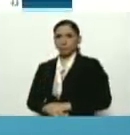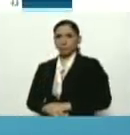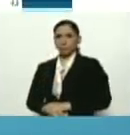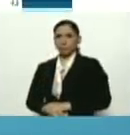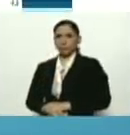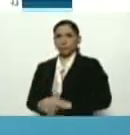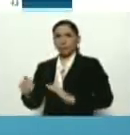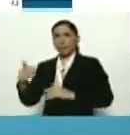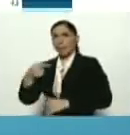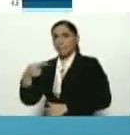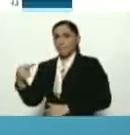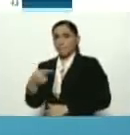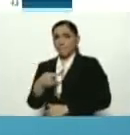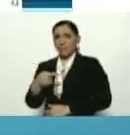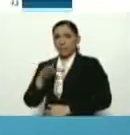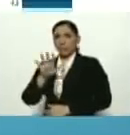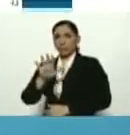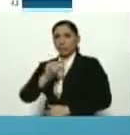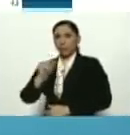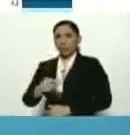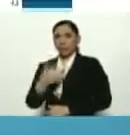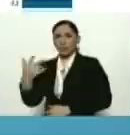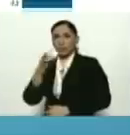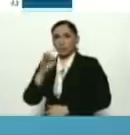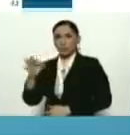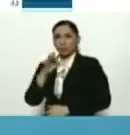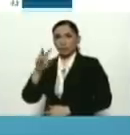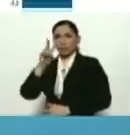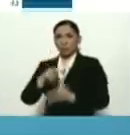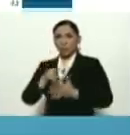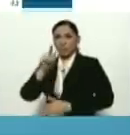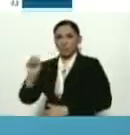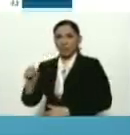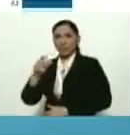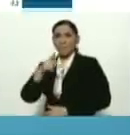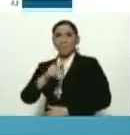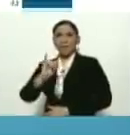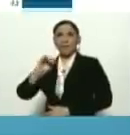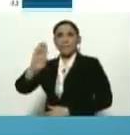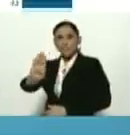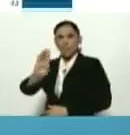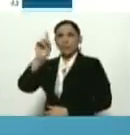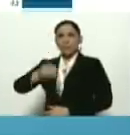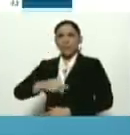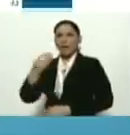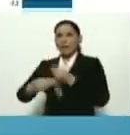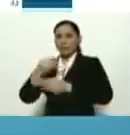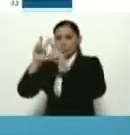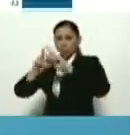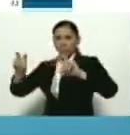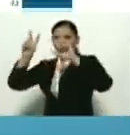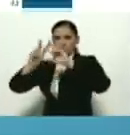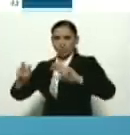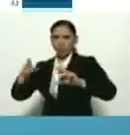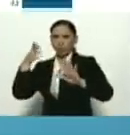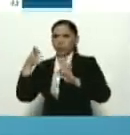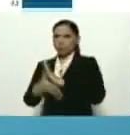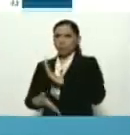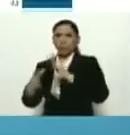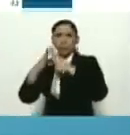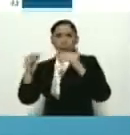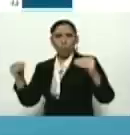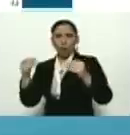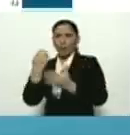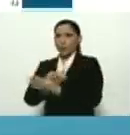menos 5,3% en 2020, por lo menos, aunque ya estamos haciendo alguna revisión todas las economías